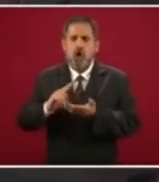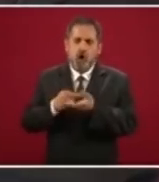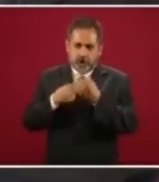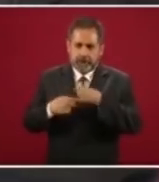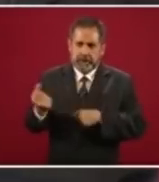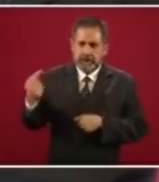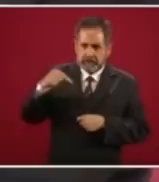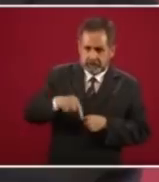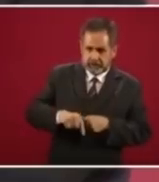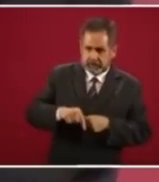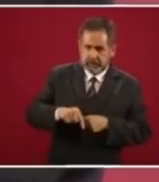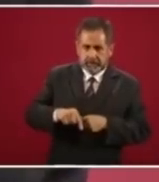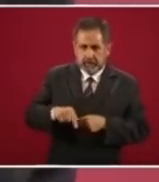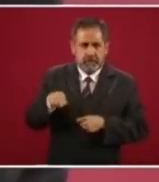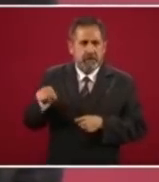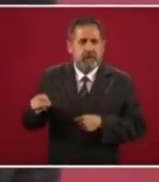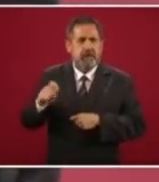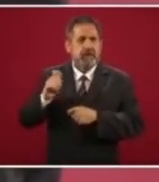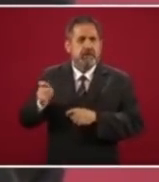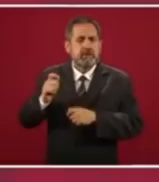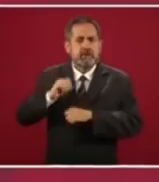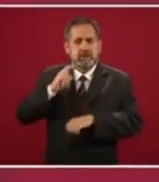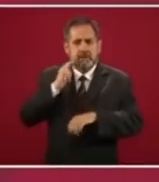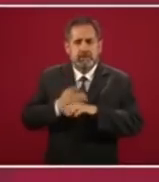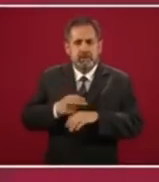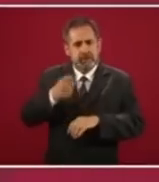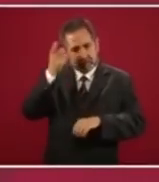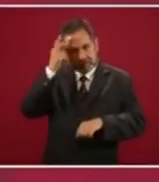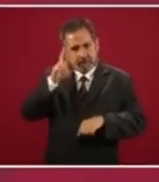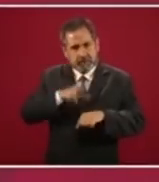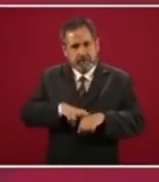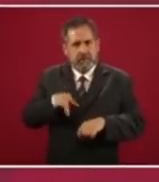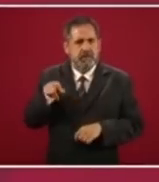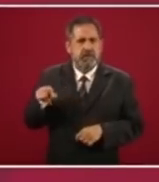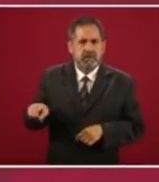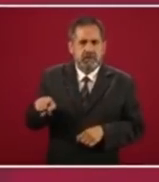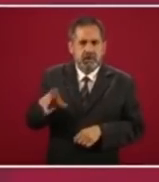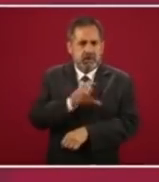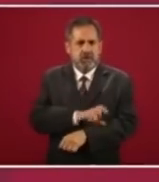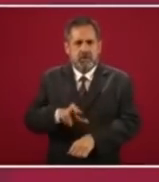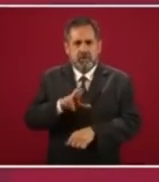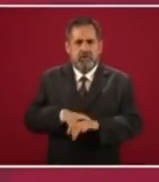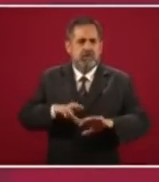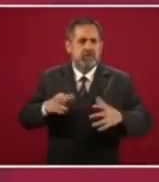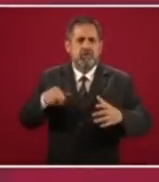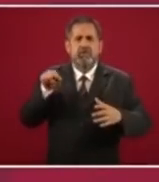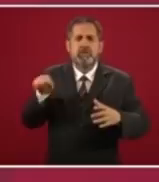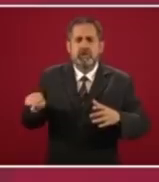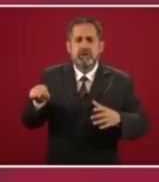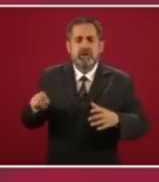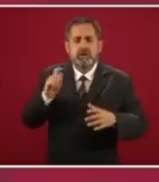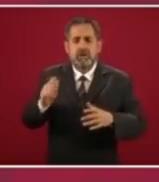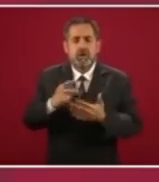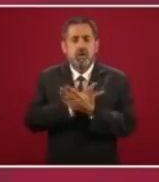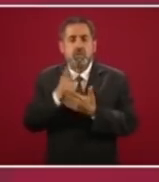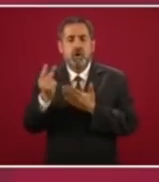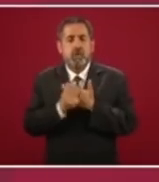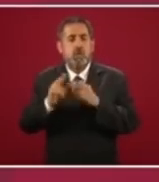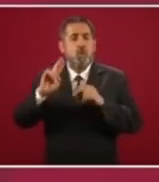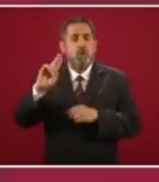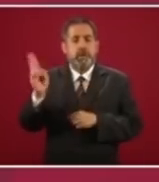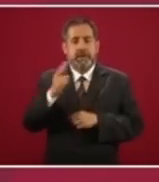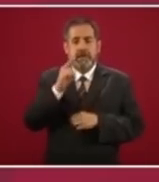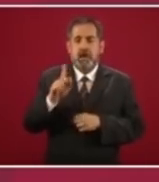que regrese la rectora, directora, coordinadora del programa de